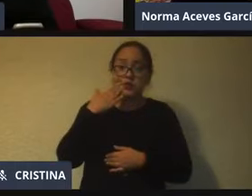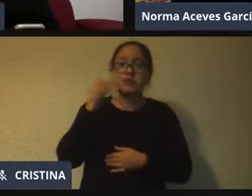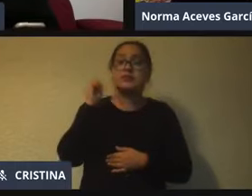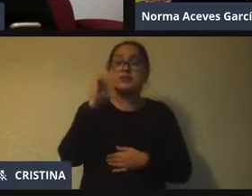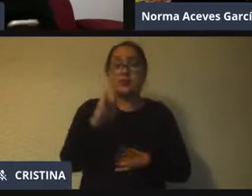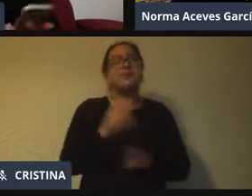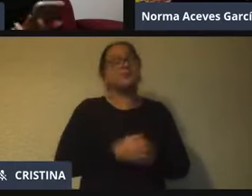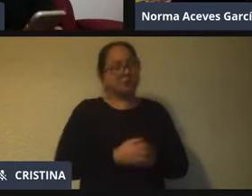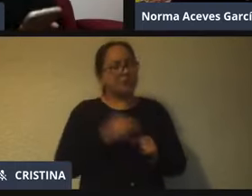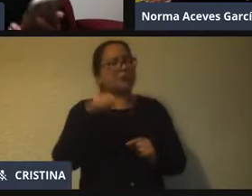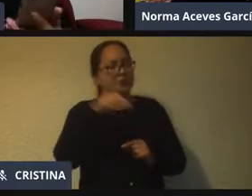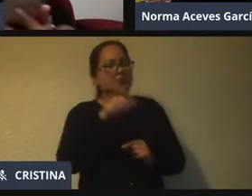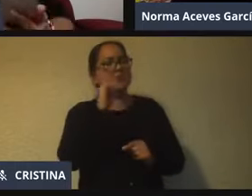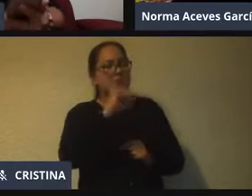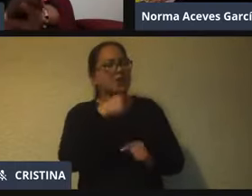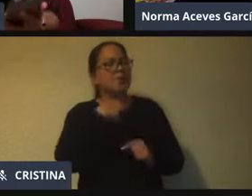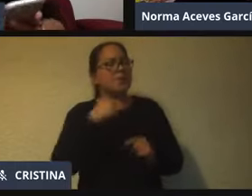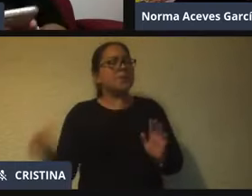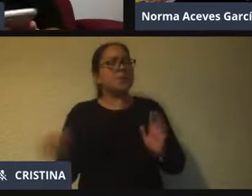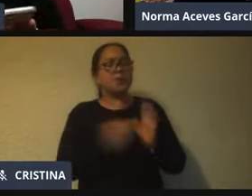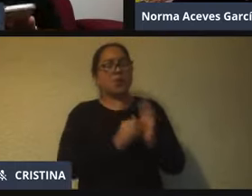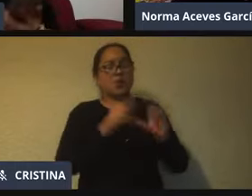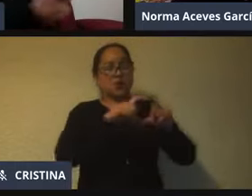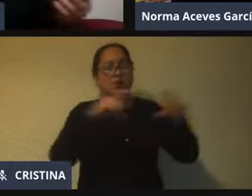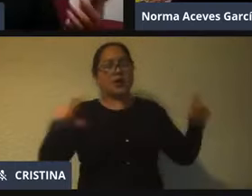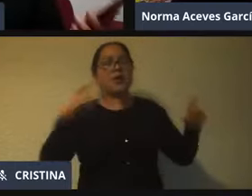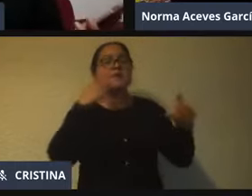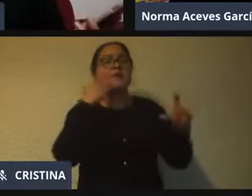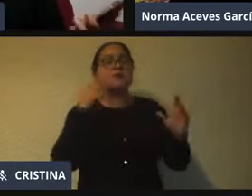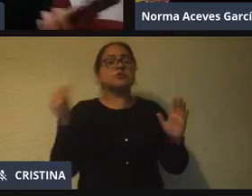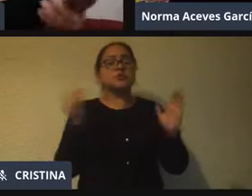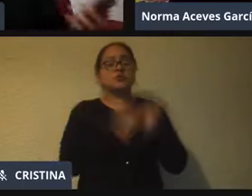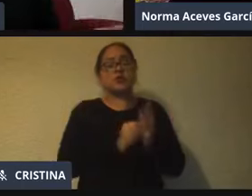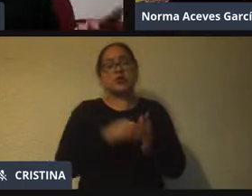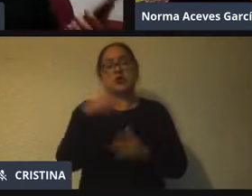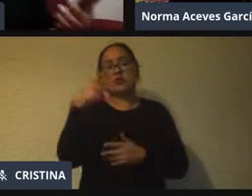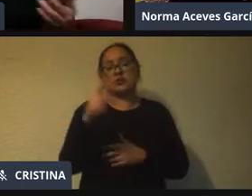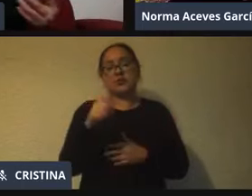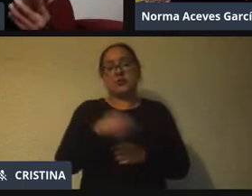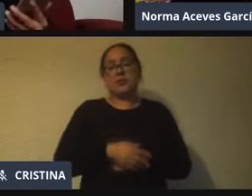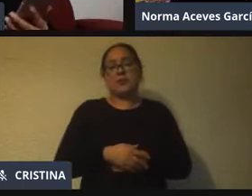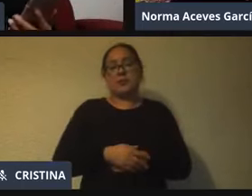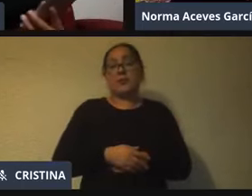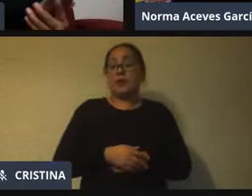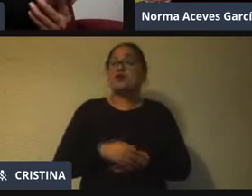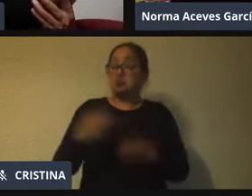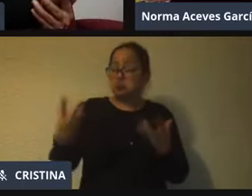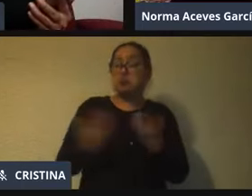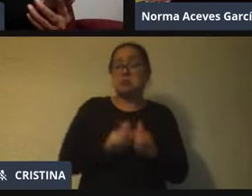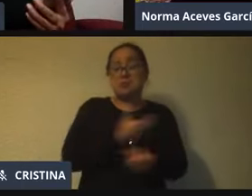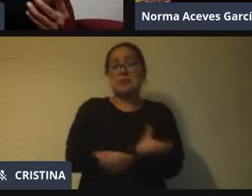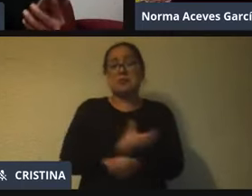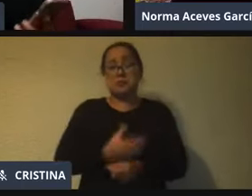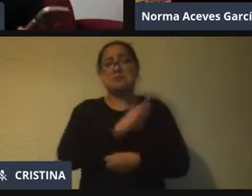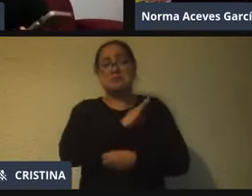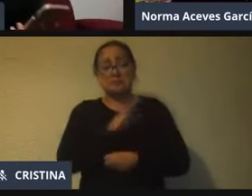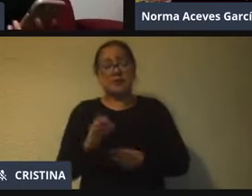ahí su página. Y yo, bueno, ya está la vida de ir con usted a cualquiera que me invite. Hombre, pues yo más que...